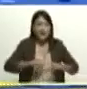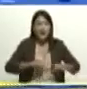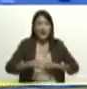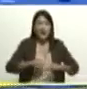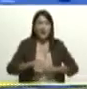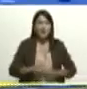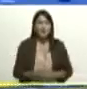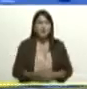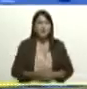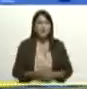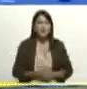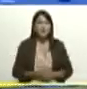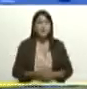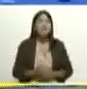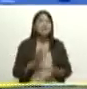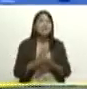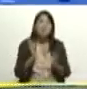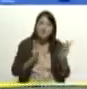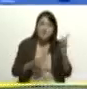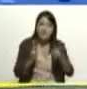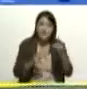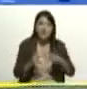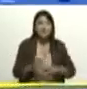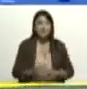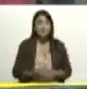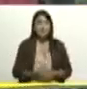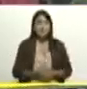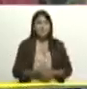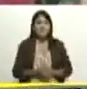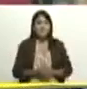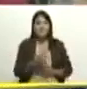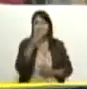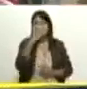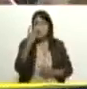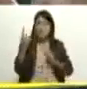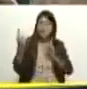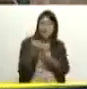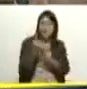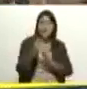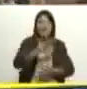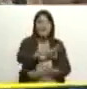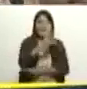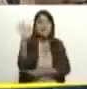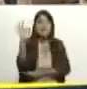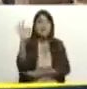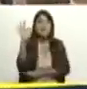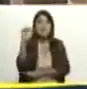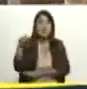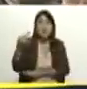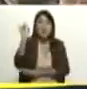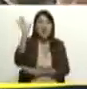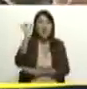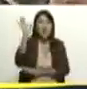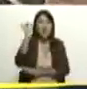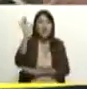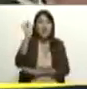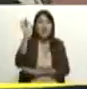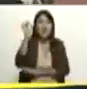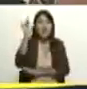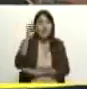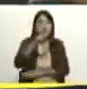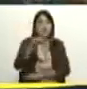espiritual, siempre presentes. Nos vimos en Barquisimeto, en ese inmenso congreso de